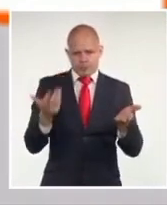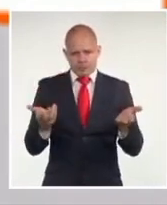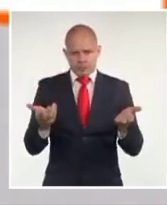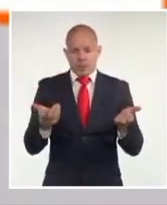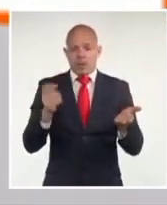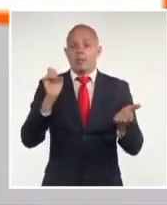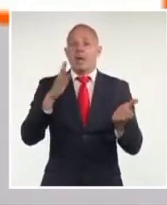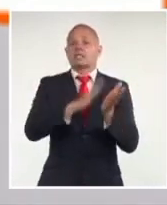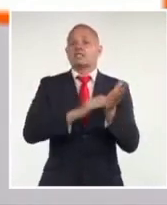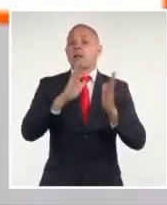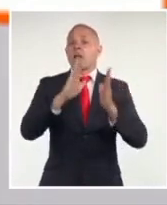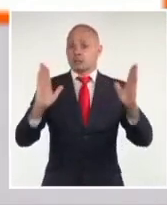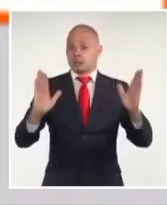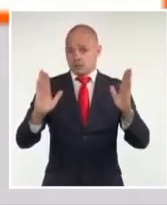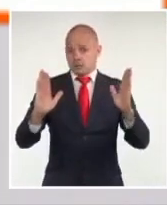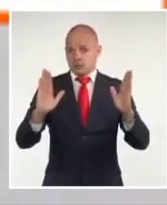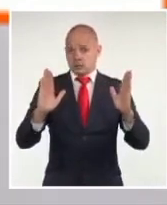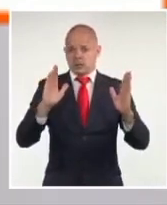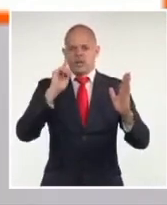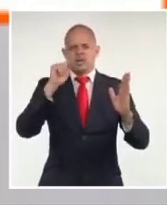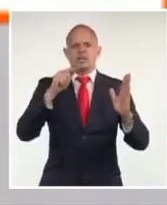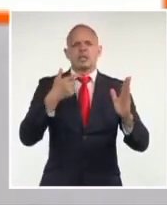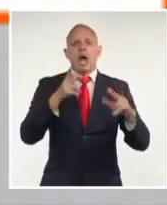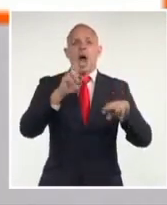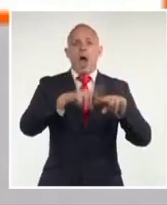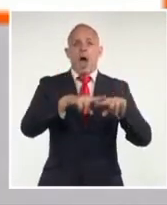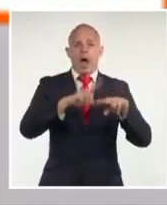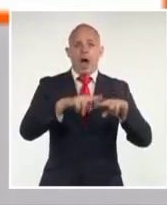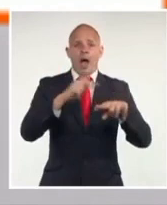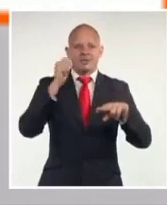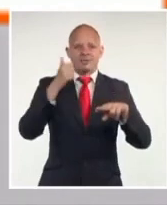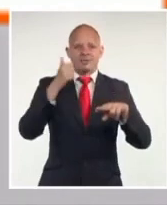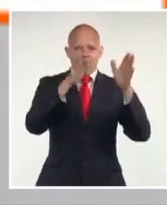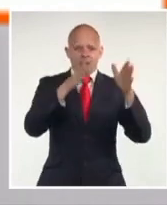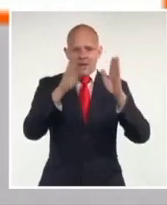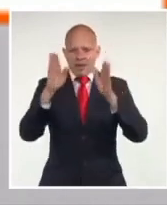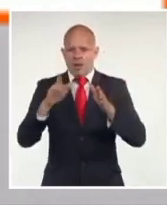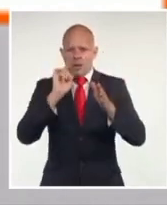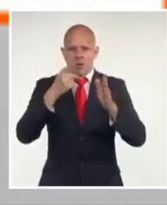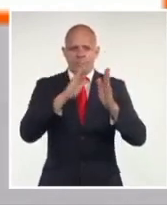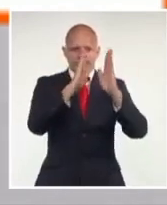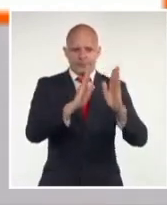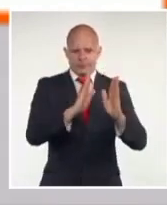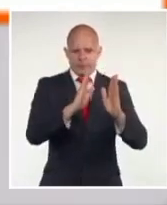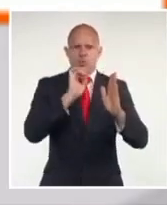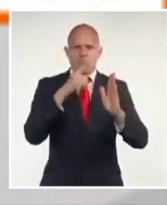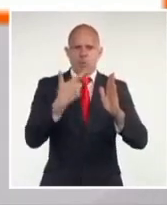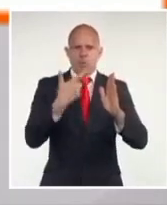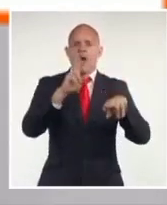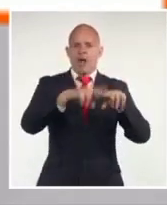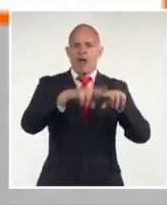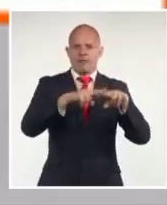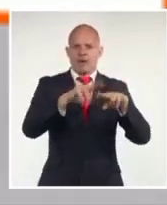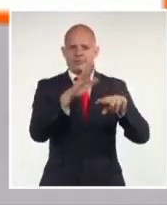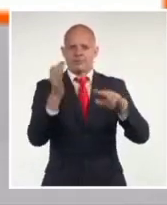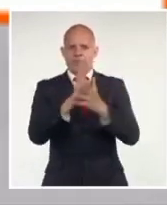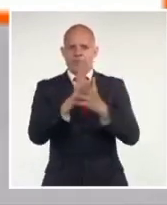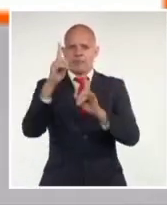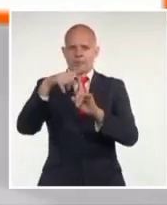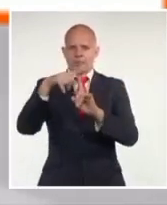semestre La Habana, Matanzas y Camagüey, y el final. Y realmente lo